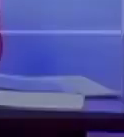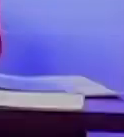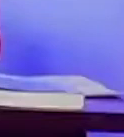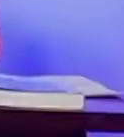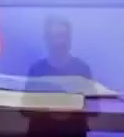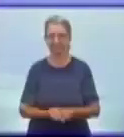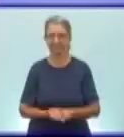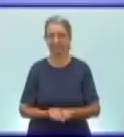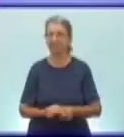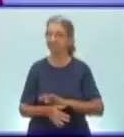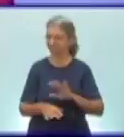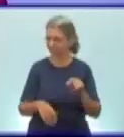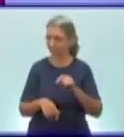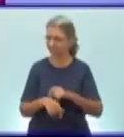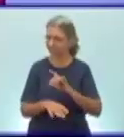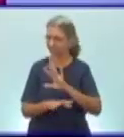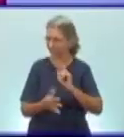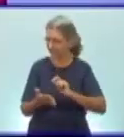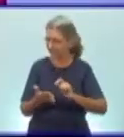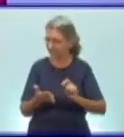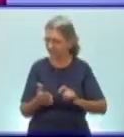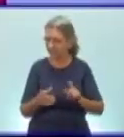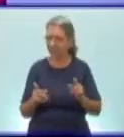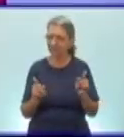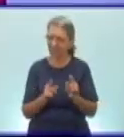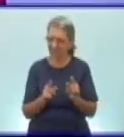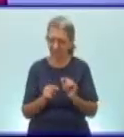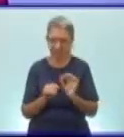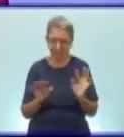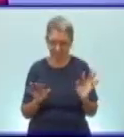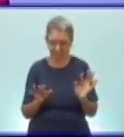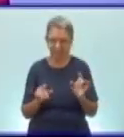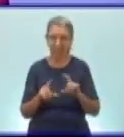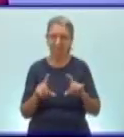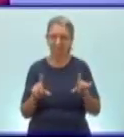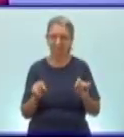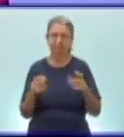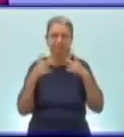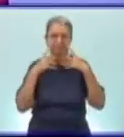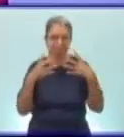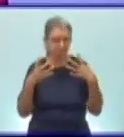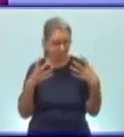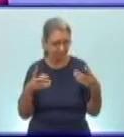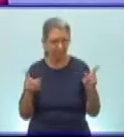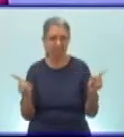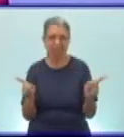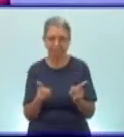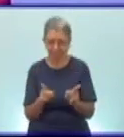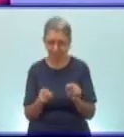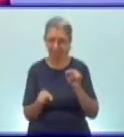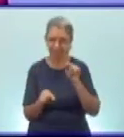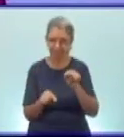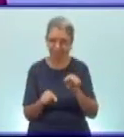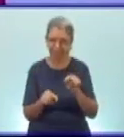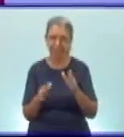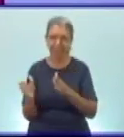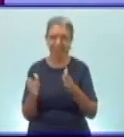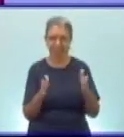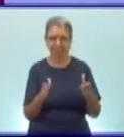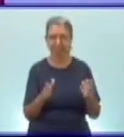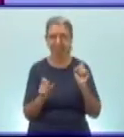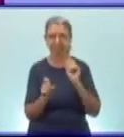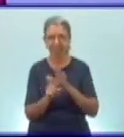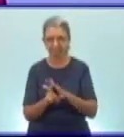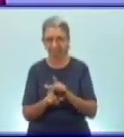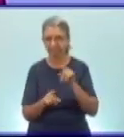Tiempo suficiente, ¿verdad?, para haber tomado como nota este importante concepto que nos resume esta parte precisamente inicial de la